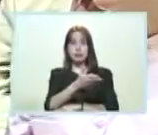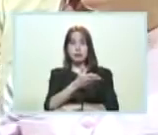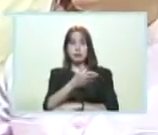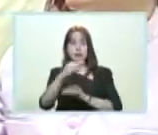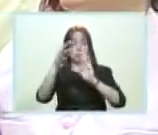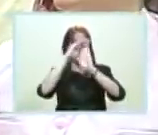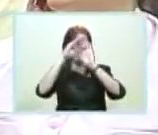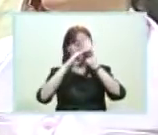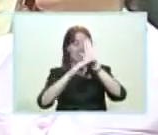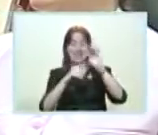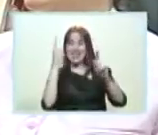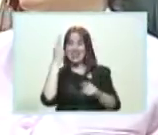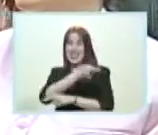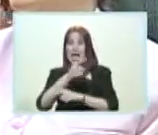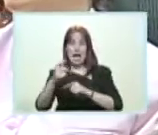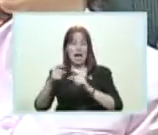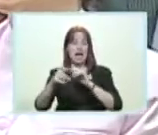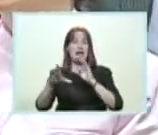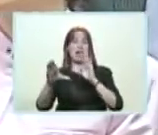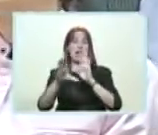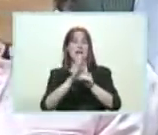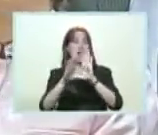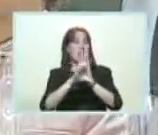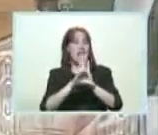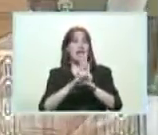tipificar y castigar los delitos de odio,